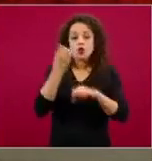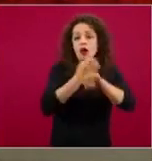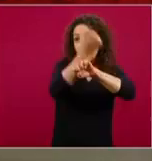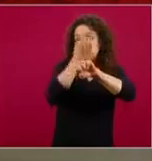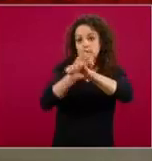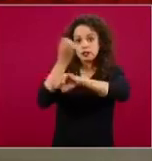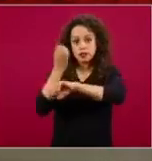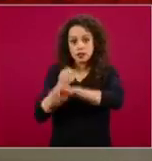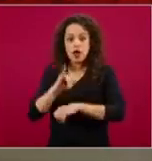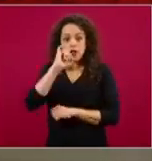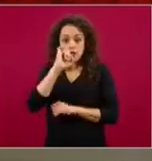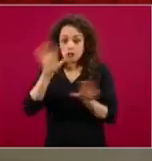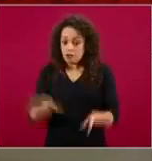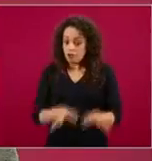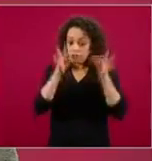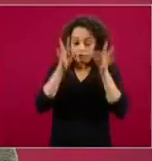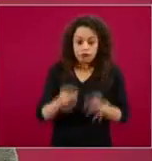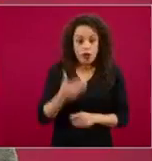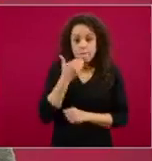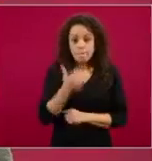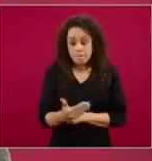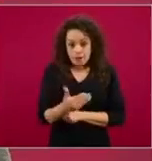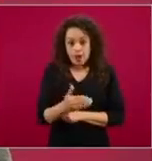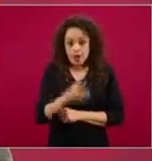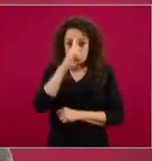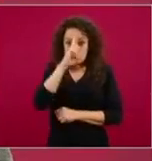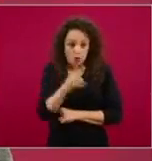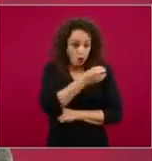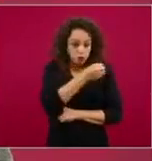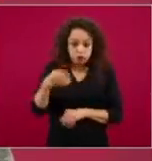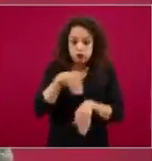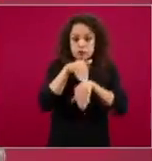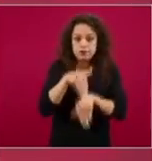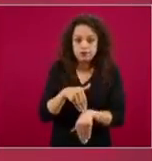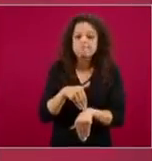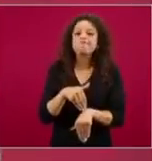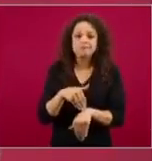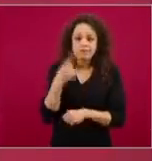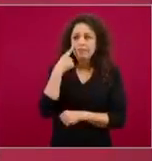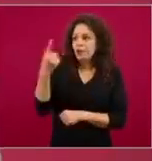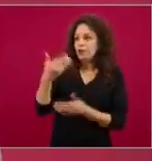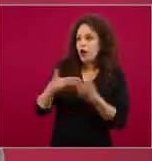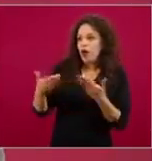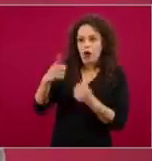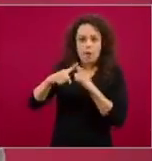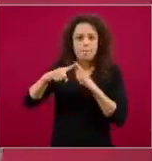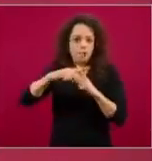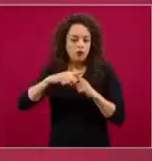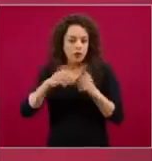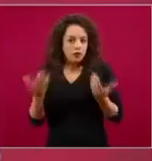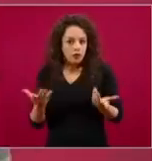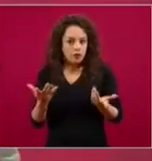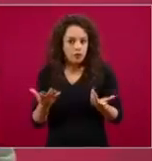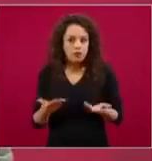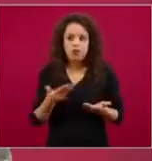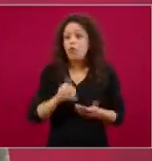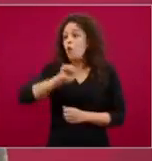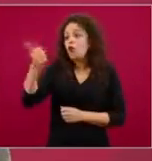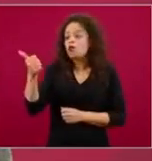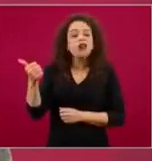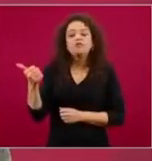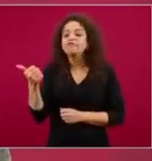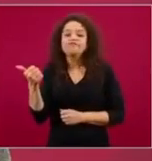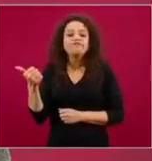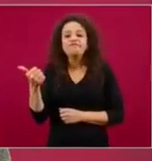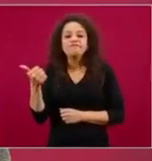lo hicieron muy bien y cosecharon resultados muy positivos. En otras no lo hicieron necesariamente tan bien y los resultados